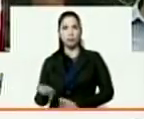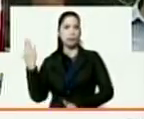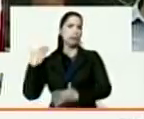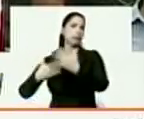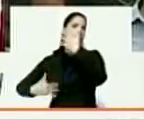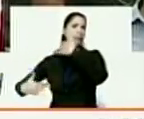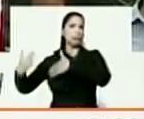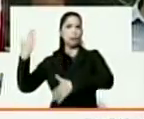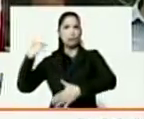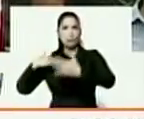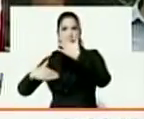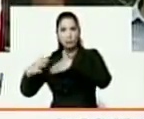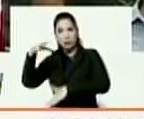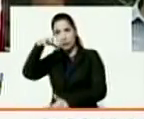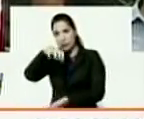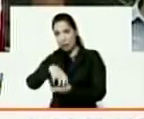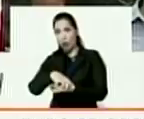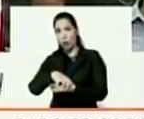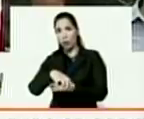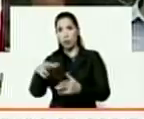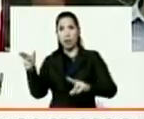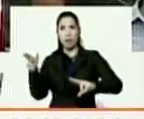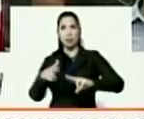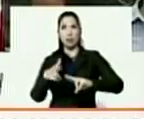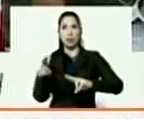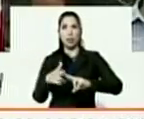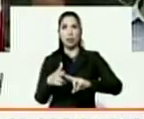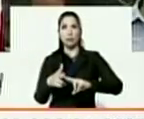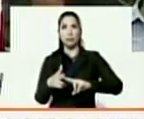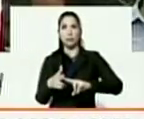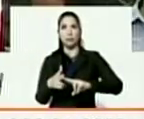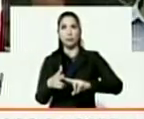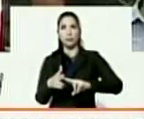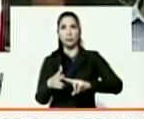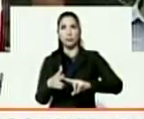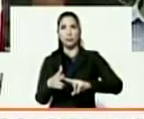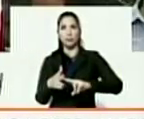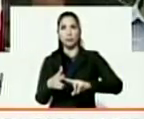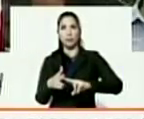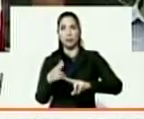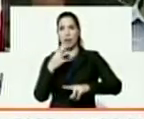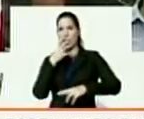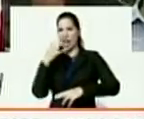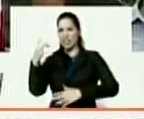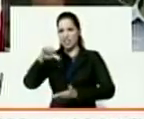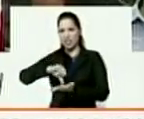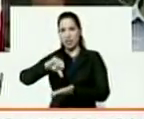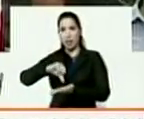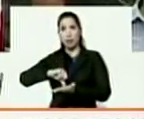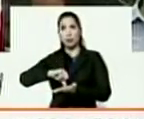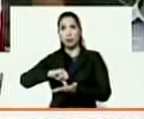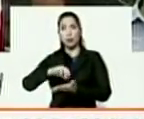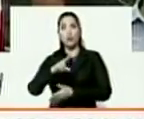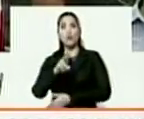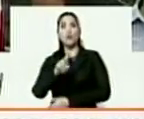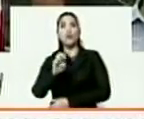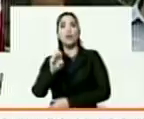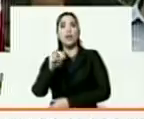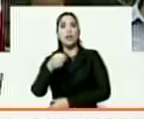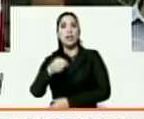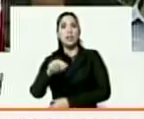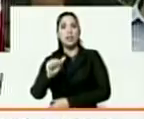del estado táchira por fuentes de la grita de ureña de